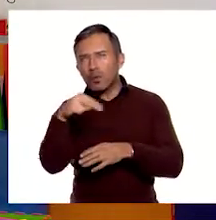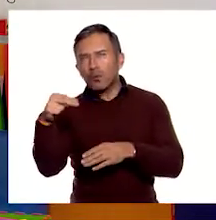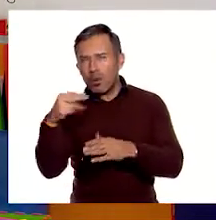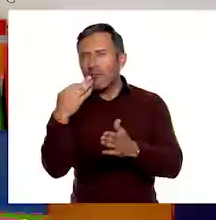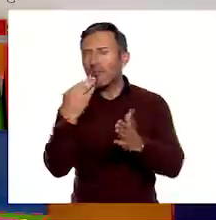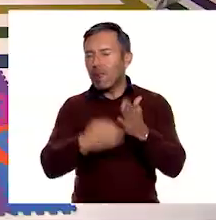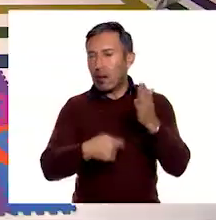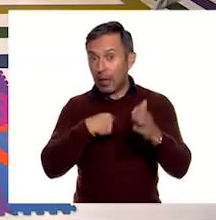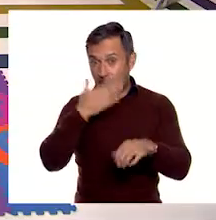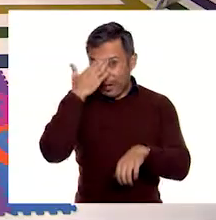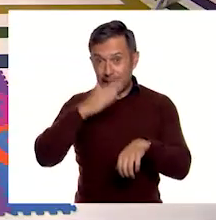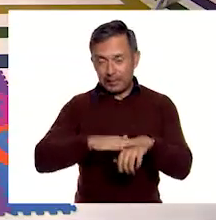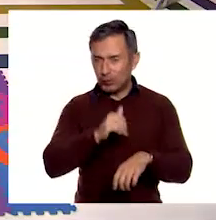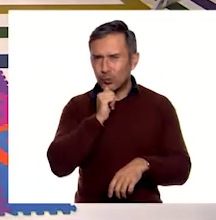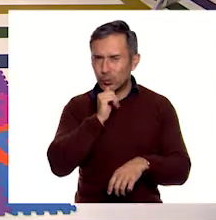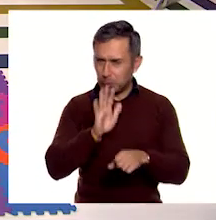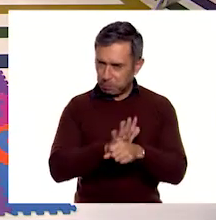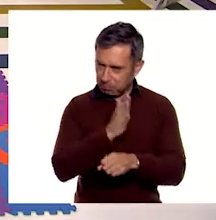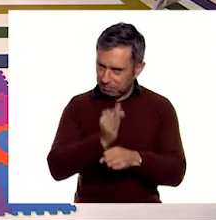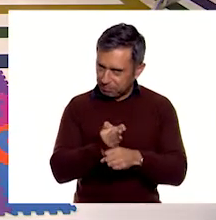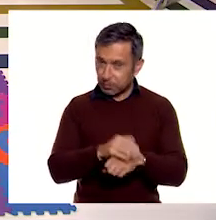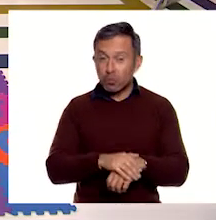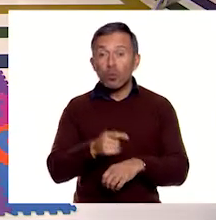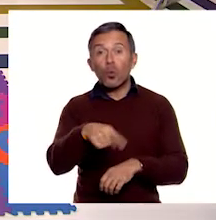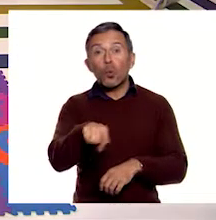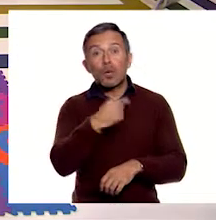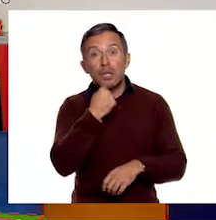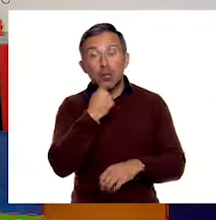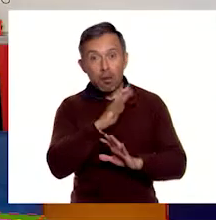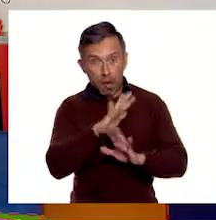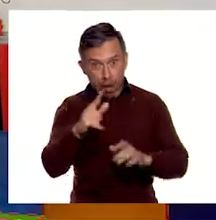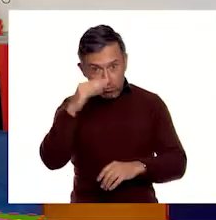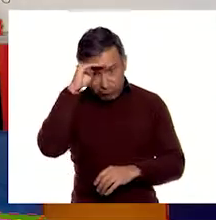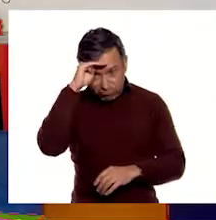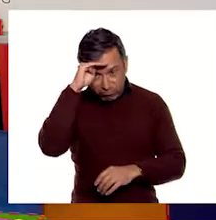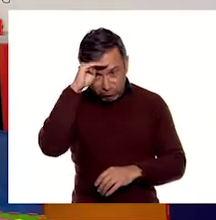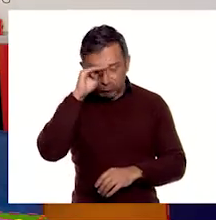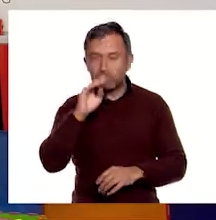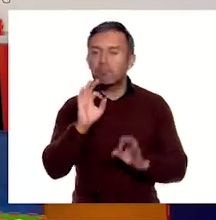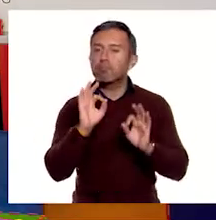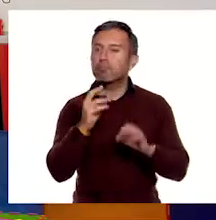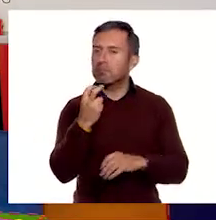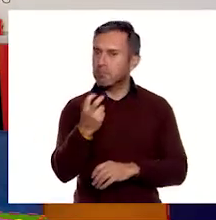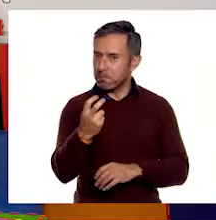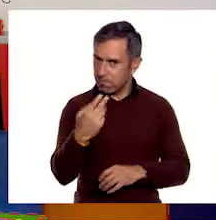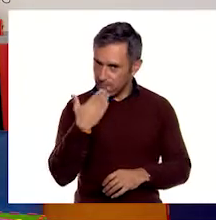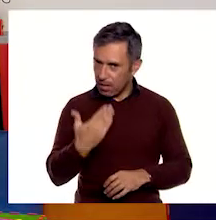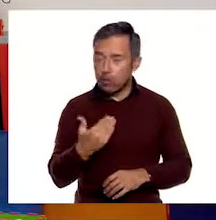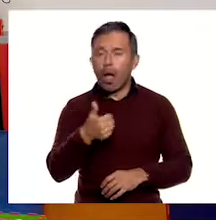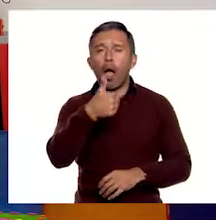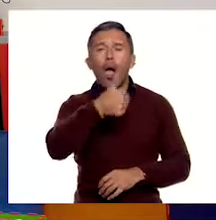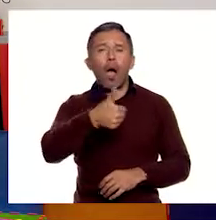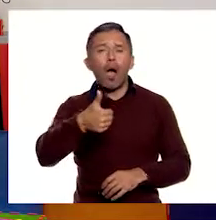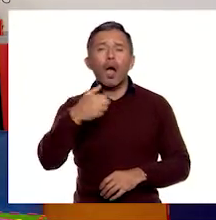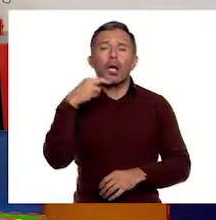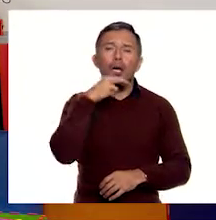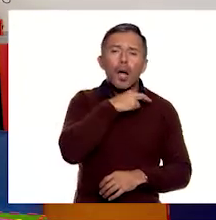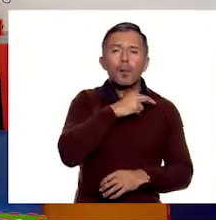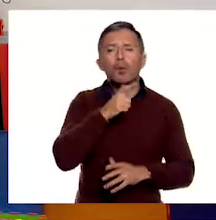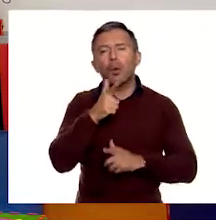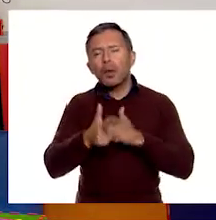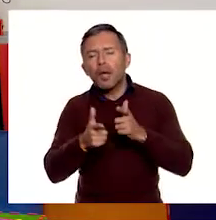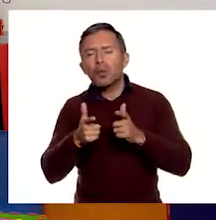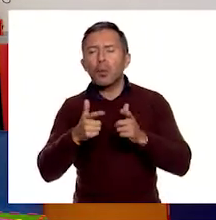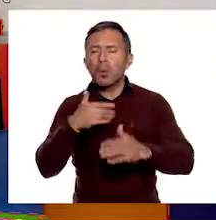Muy bien. ¿Ustedes, niños, cómo lo reflexionaron? Perfecto, sí. Cada quien lleva su ritmo, ¿eh? Recuerden muy bien.